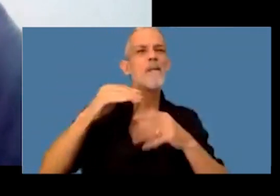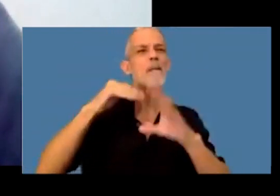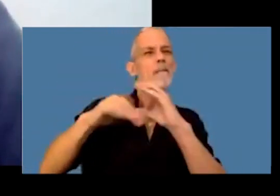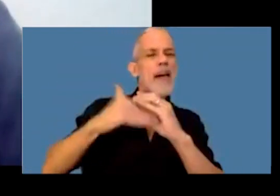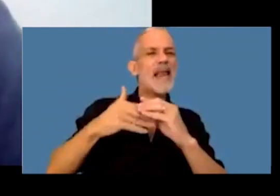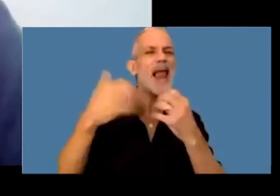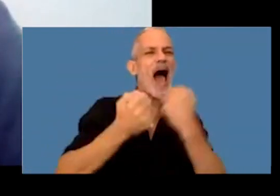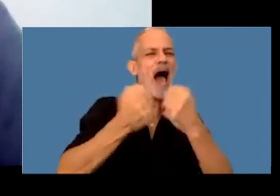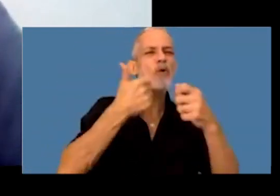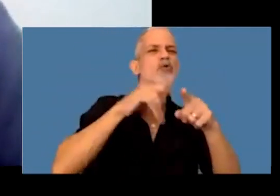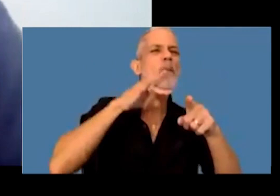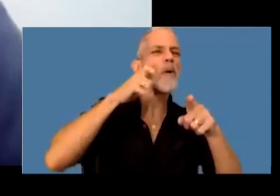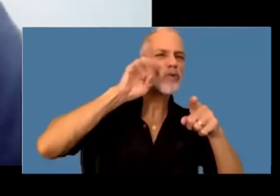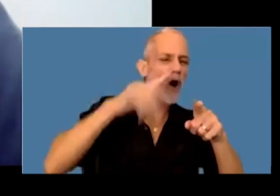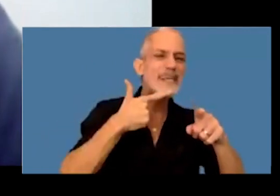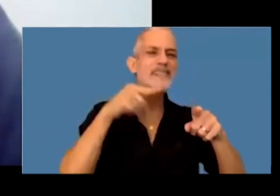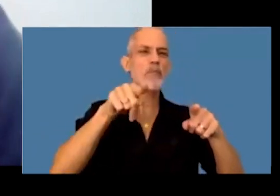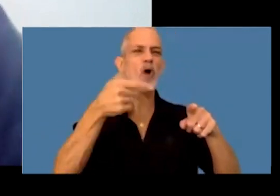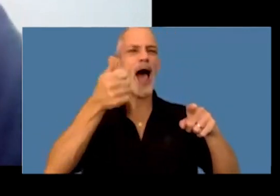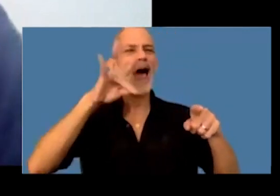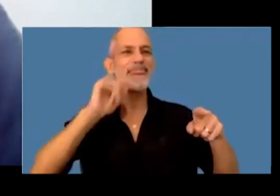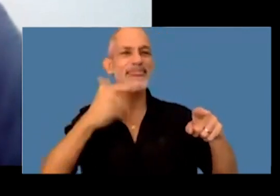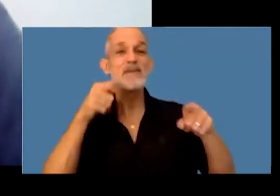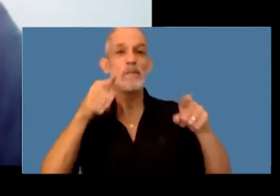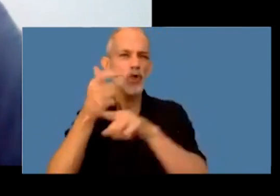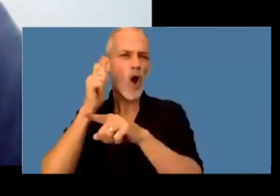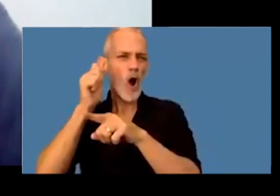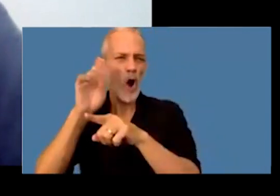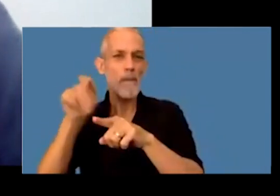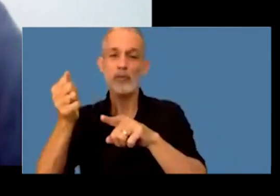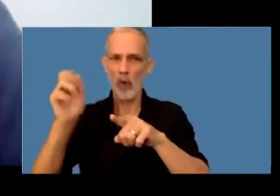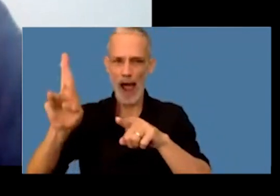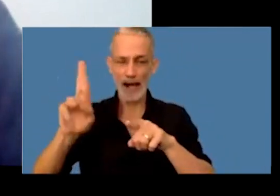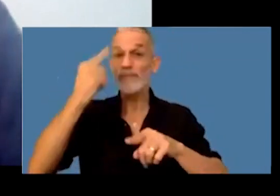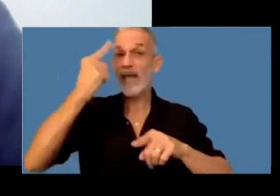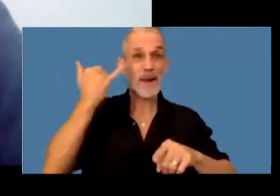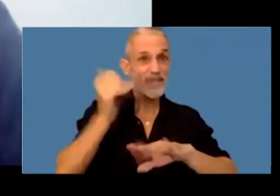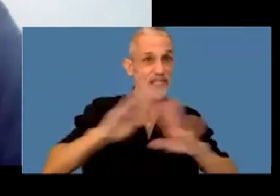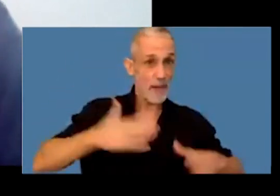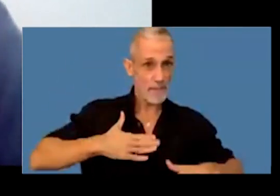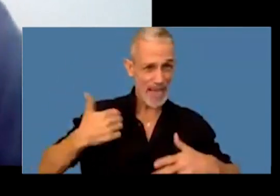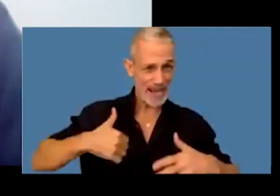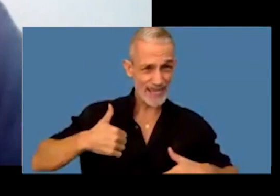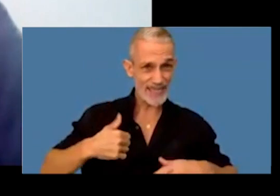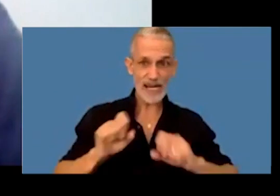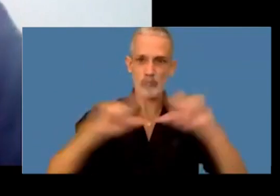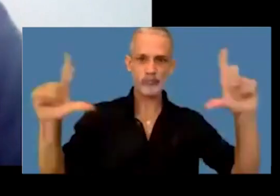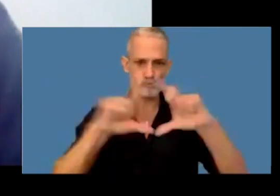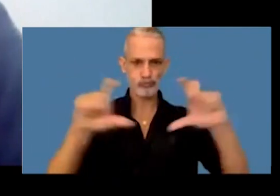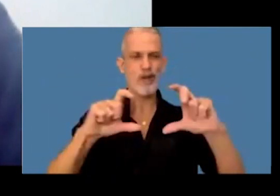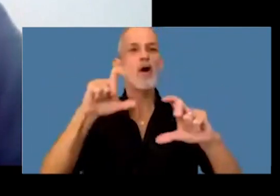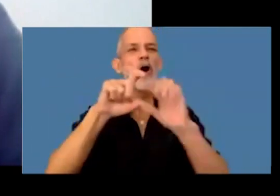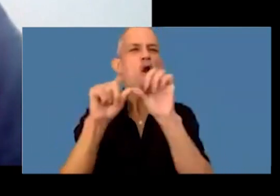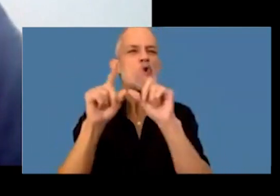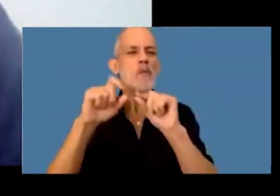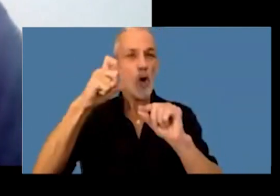automotores@andis.gov.ar, ¿sí? Una vez que la persona tiene habilitado el perfil Mi Argentina, con su número de CUP, con su número de DNI